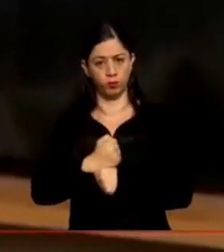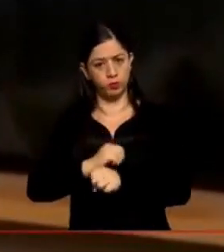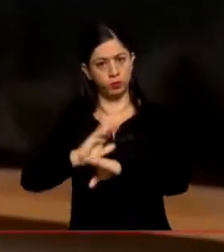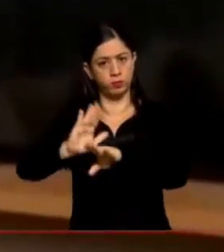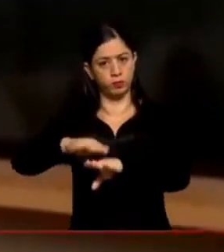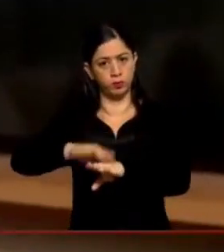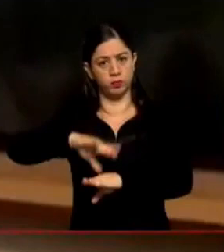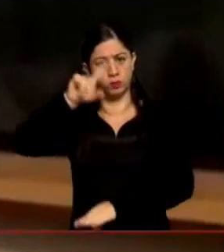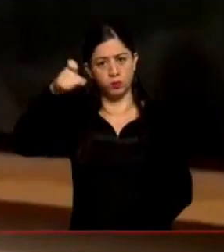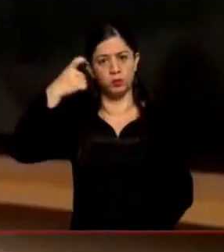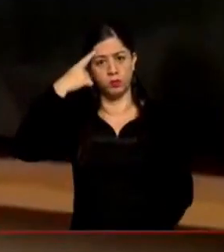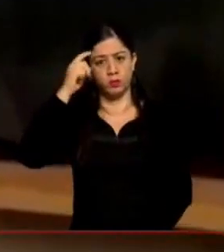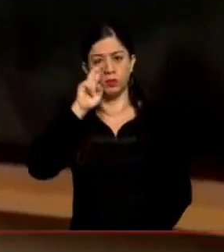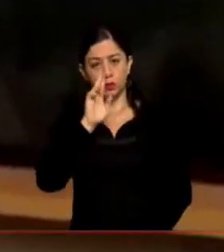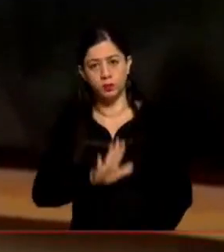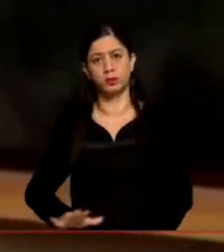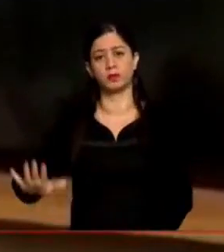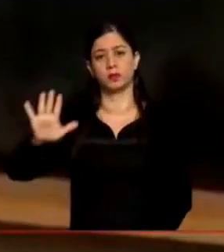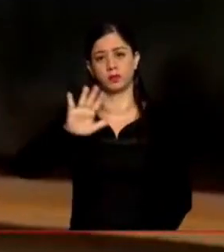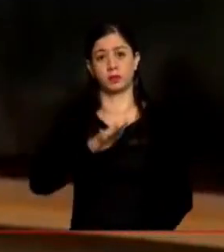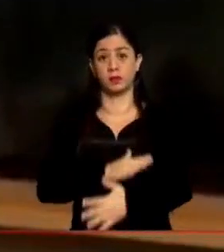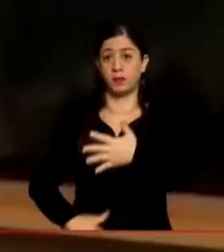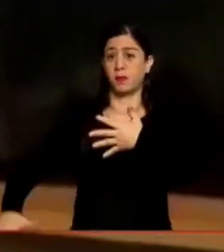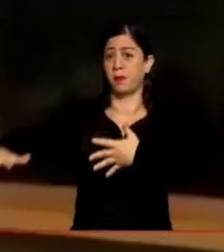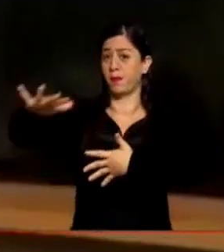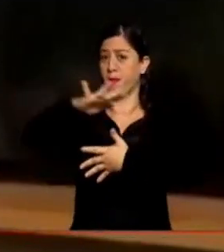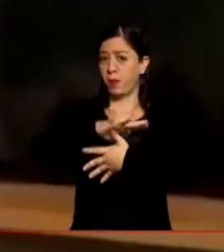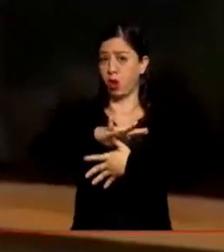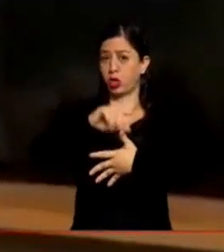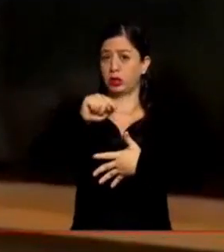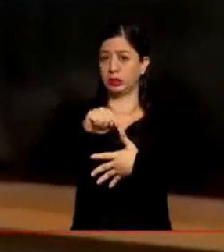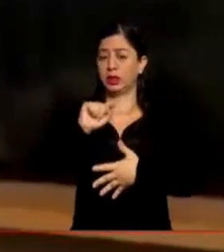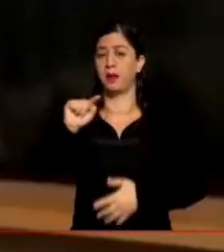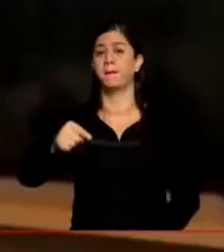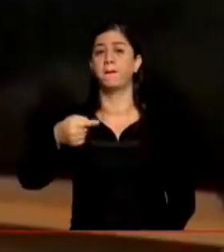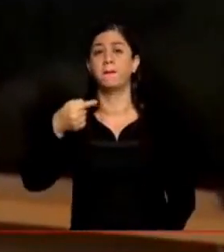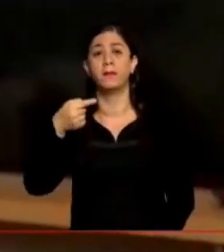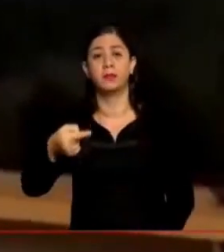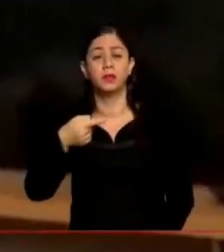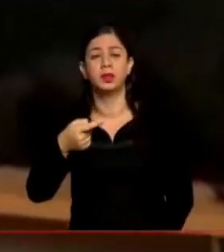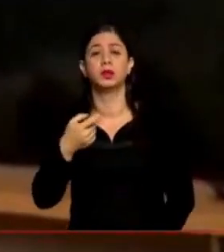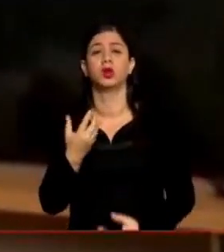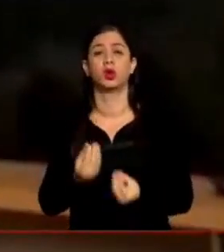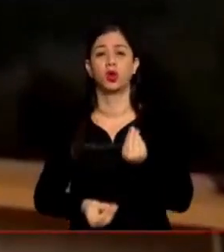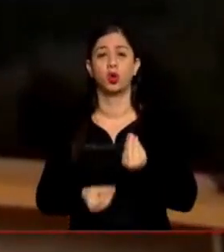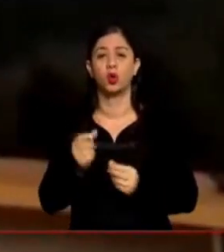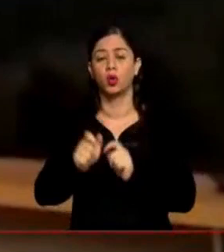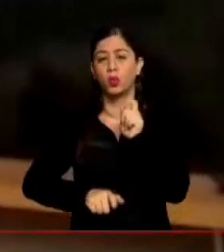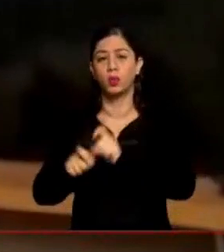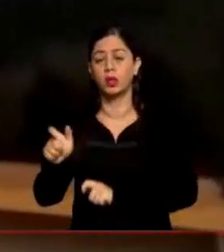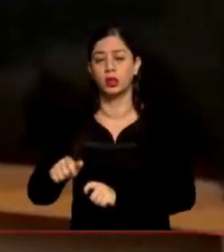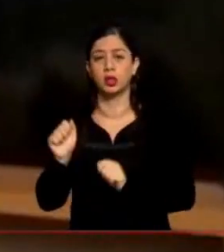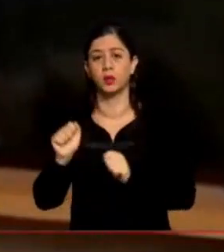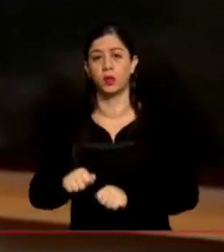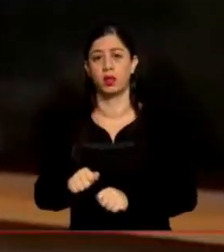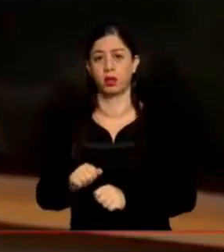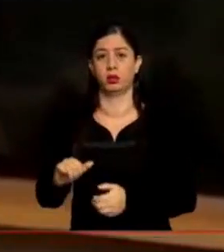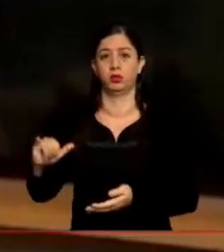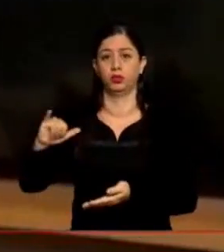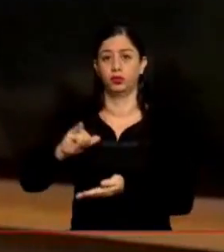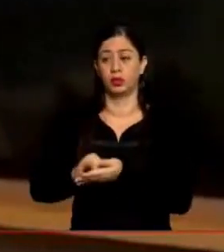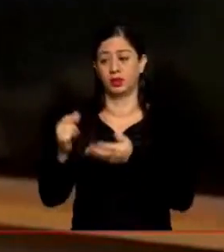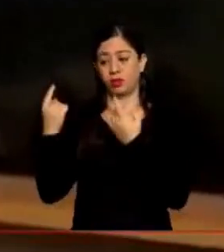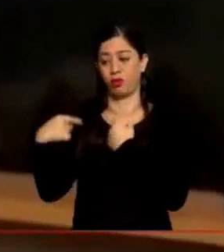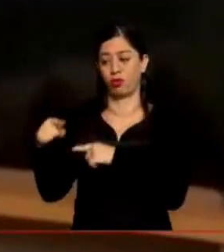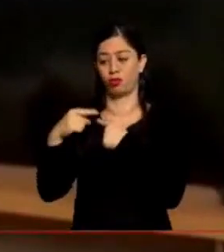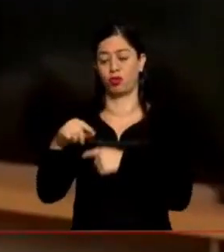un llamado al Gobierno Nacional y le solicitamos que priorice, primero, un corredor humanitario que permita la evacuación de los pasajeros y los turistas